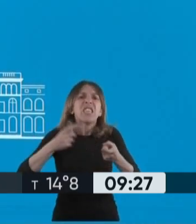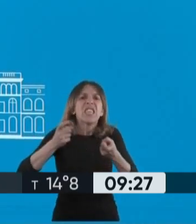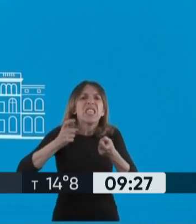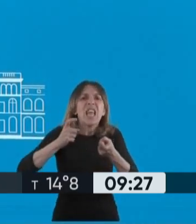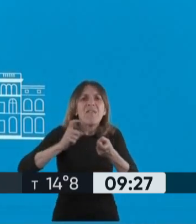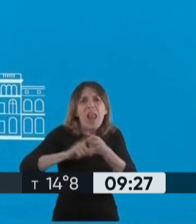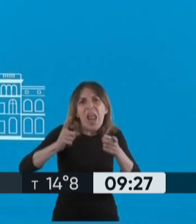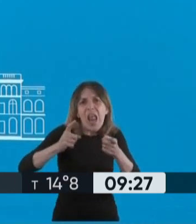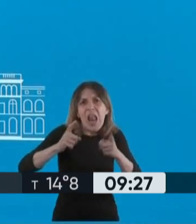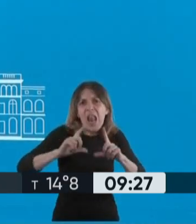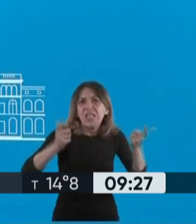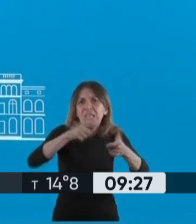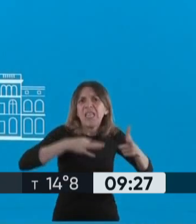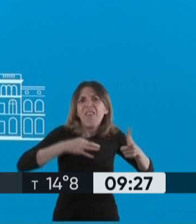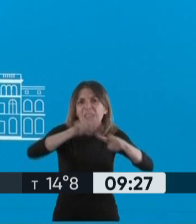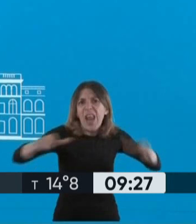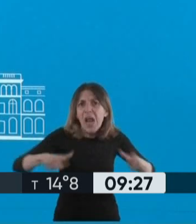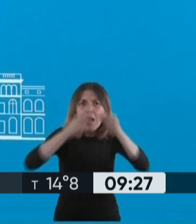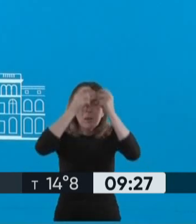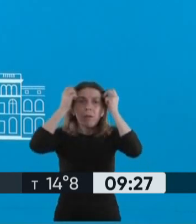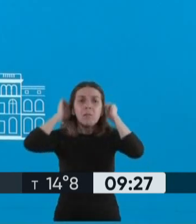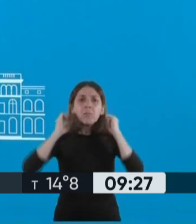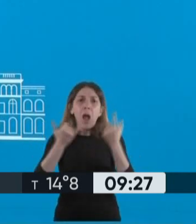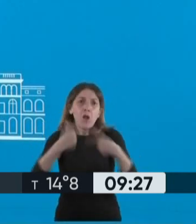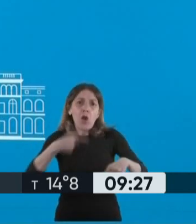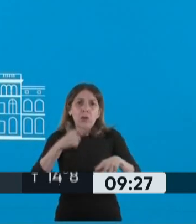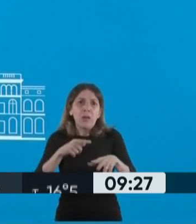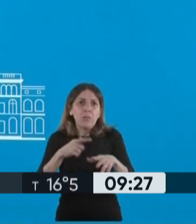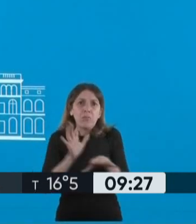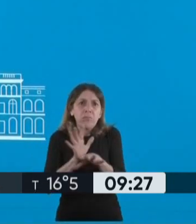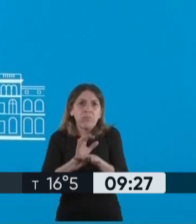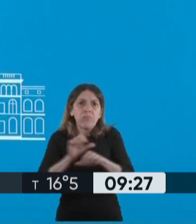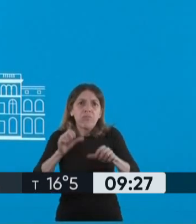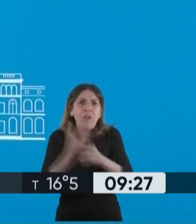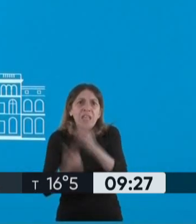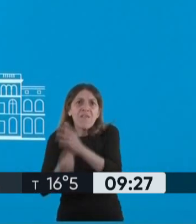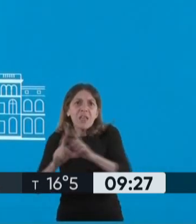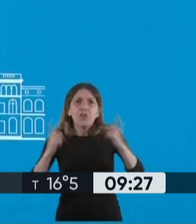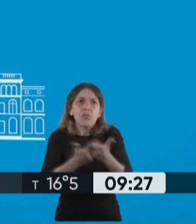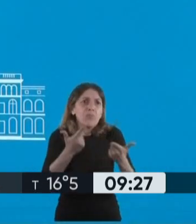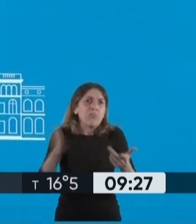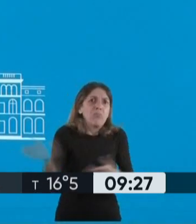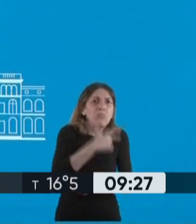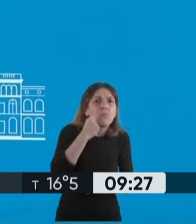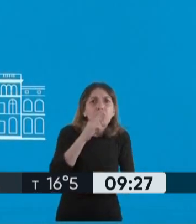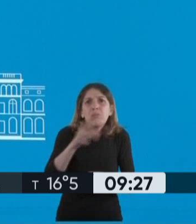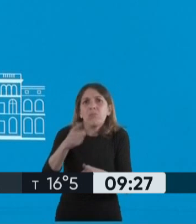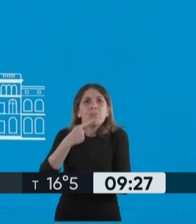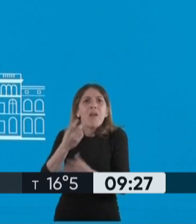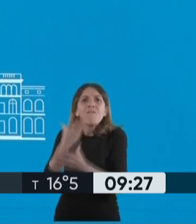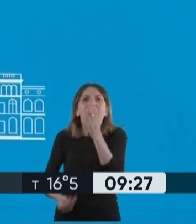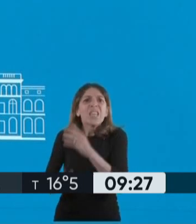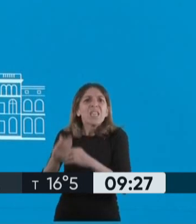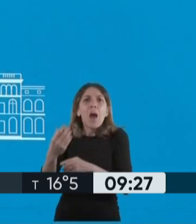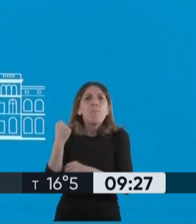ámbitos que hacen que si hay algo que no esté funcionando bien en la Argentina, y lo dicen todos los ciudadanos ciudadanos y las ciudadanas es el Poder Judicial. Es